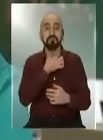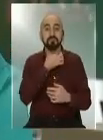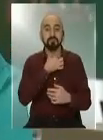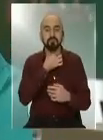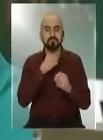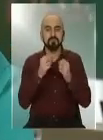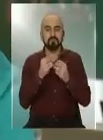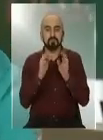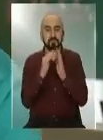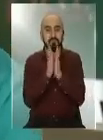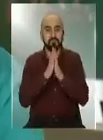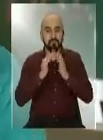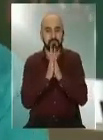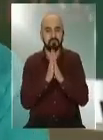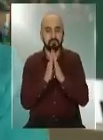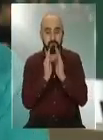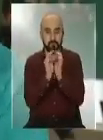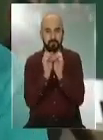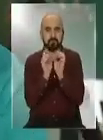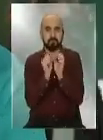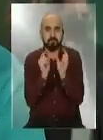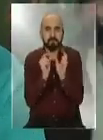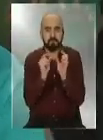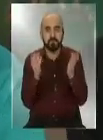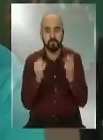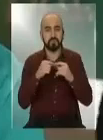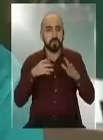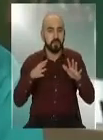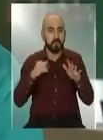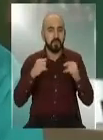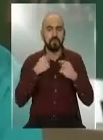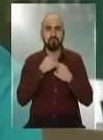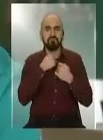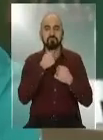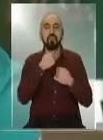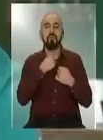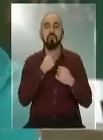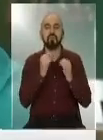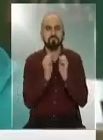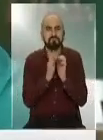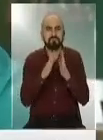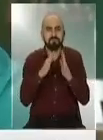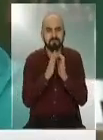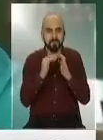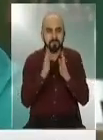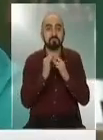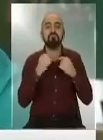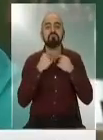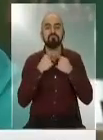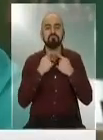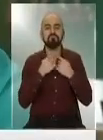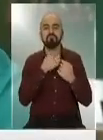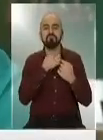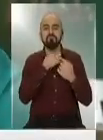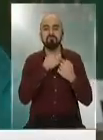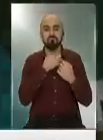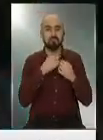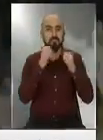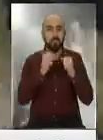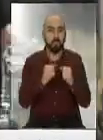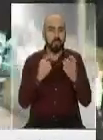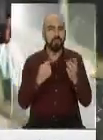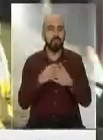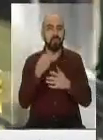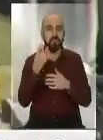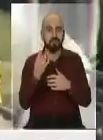de la cuerda, pero si esto progresa más o si el esfuerzo es mayor, se producen hemorragias de la cuerda, aparecen pólipos, aparecen nódulos.